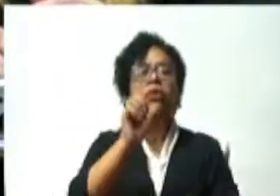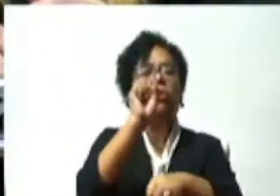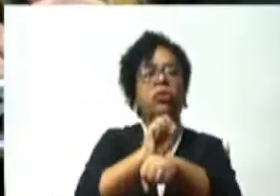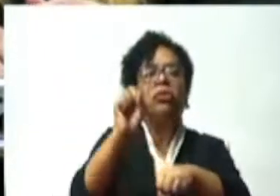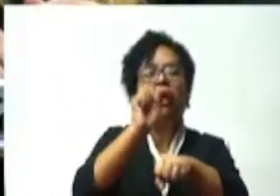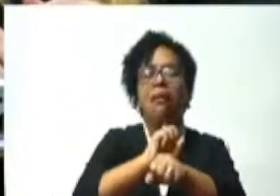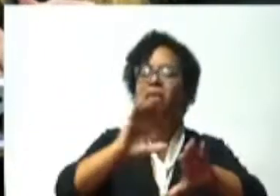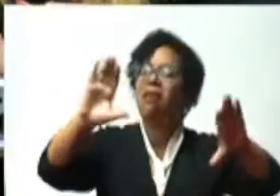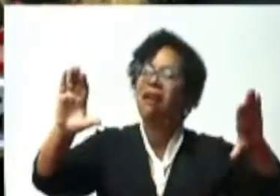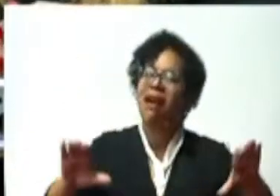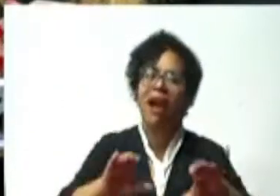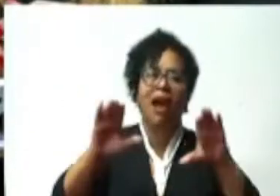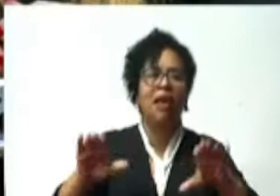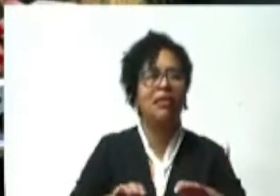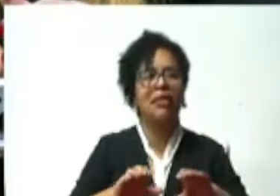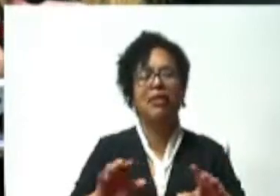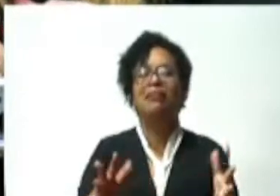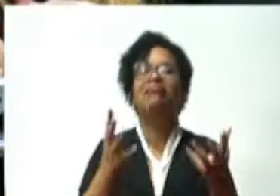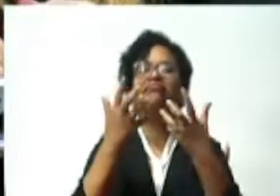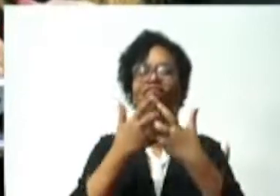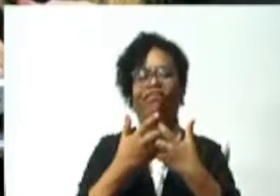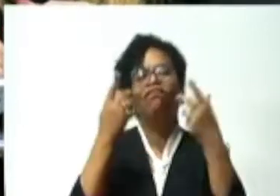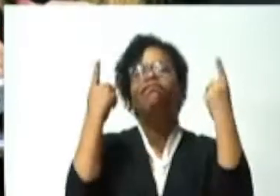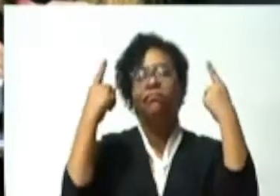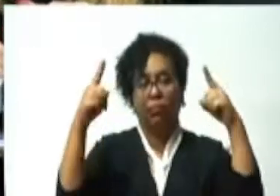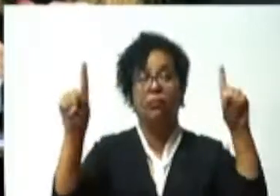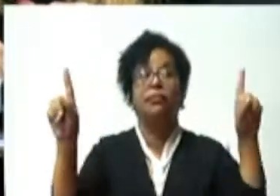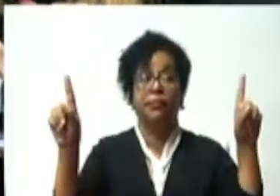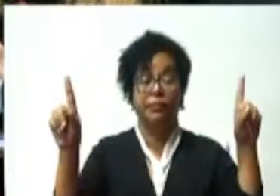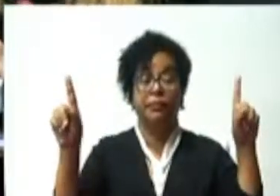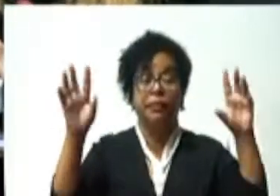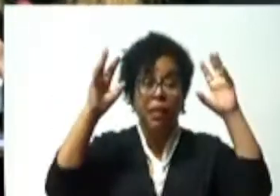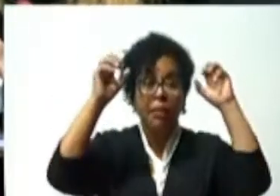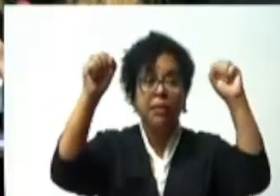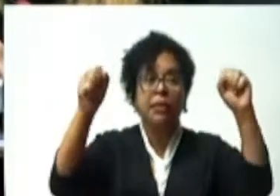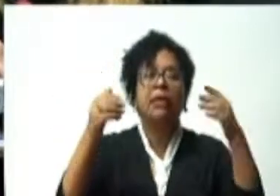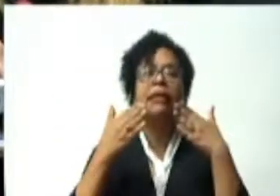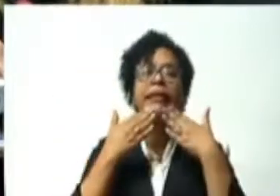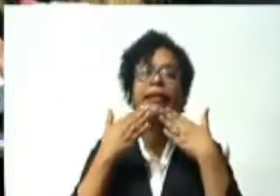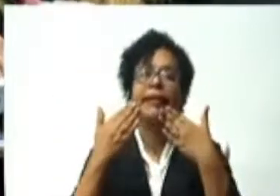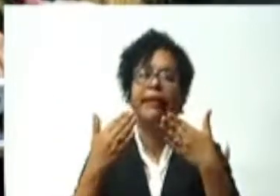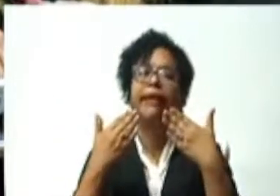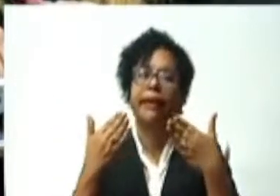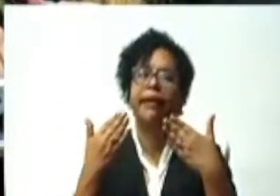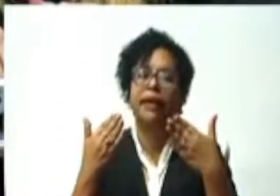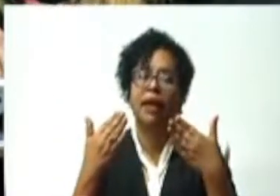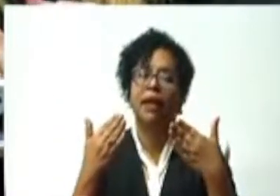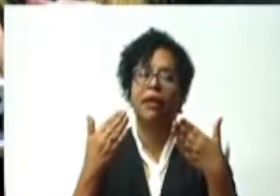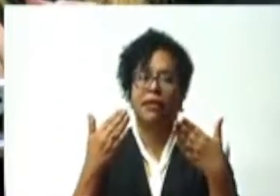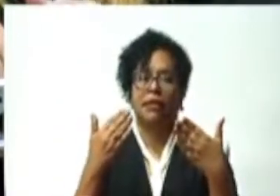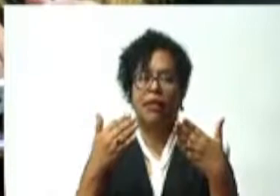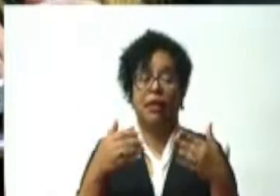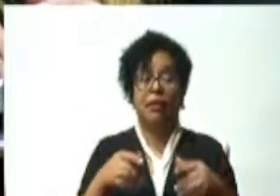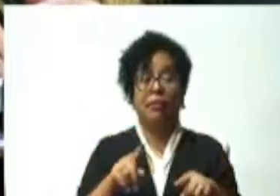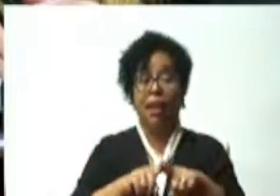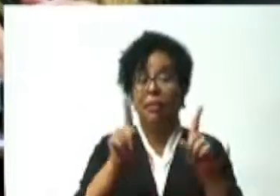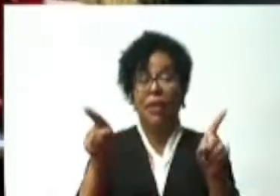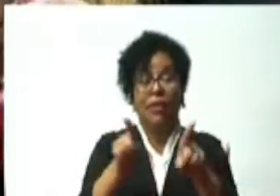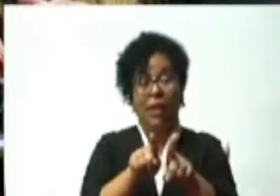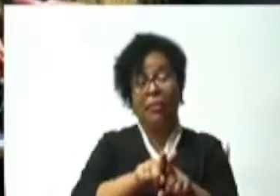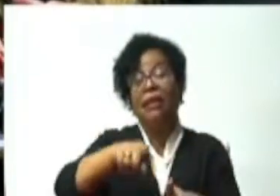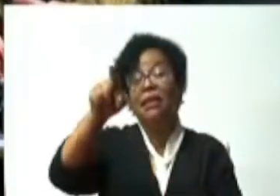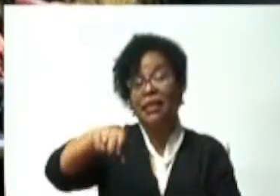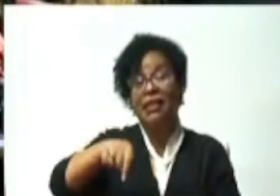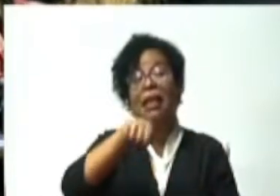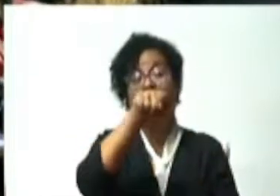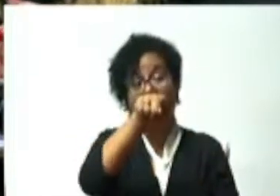presidente, agradecerle este turno, pero sobre todo agradecerle que ese ministro también se retrate ante nosotros, porque nosotros no fuimos allí a pedir ni a